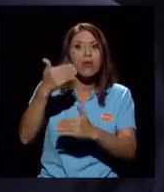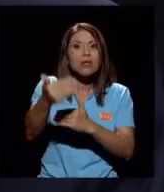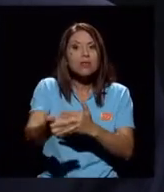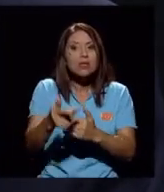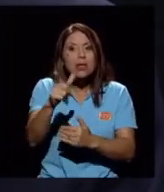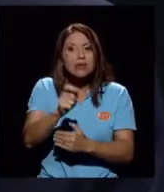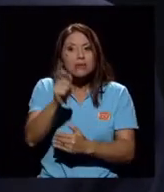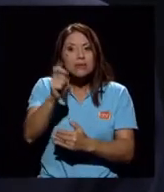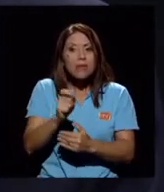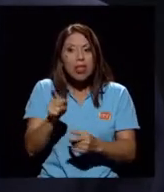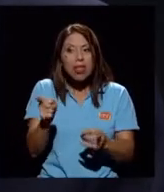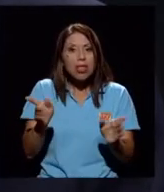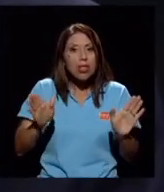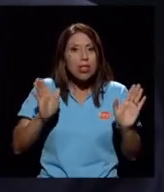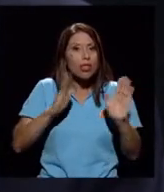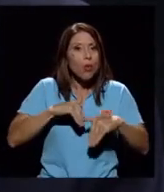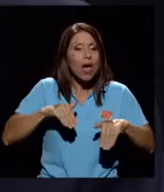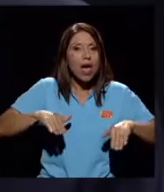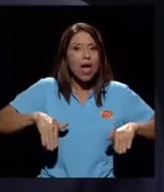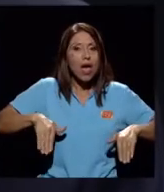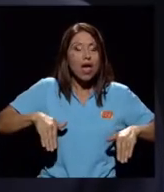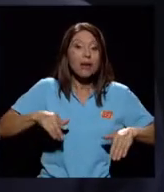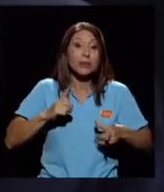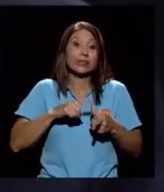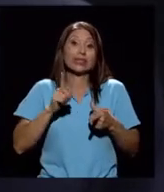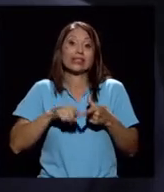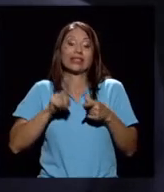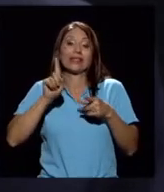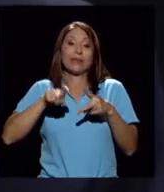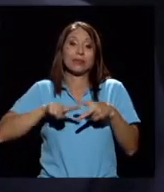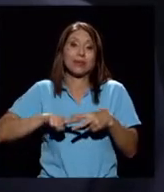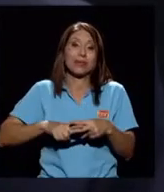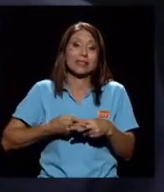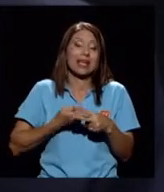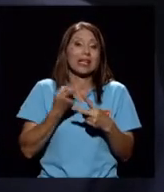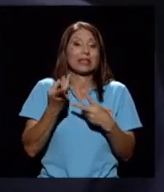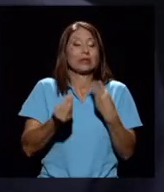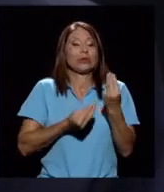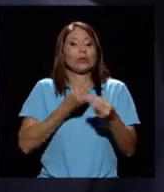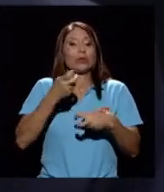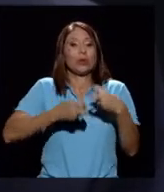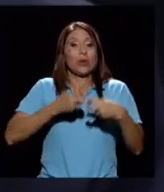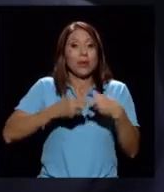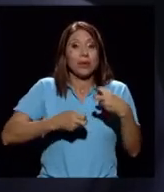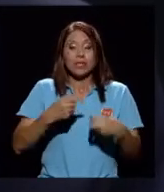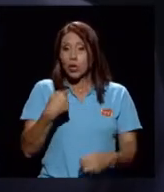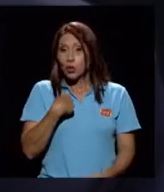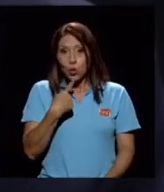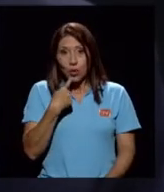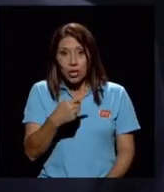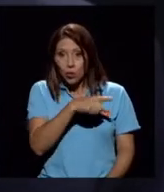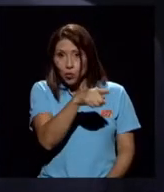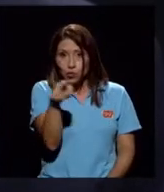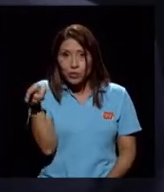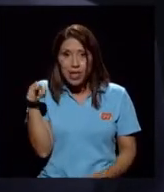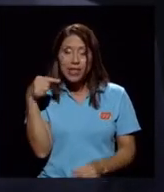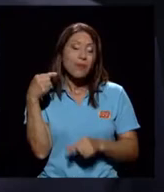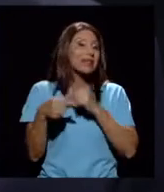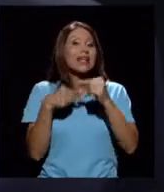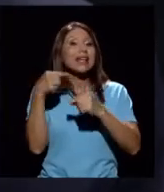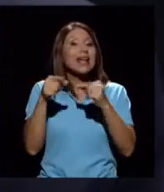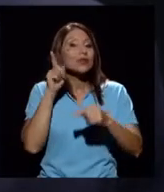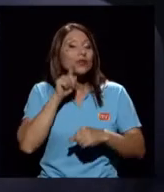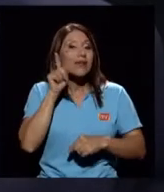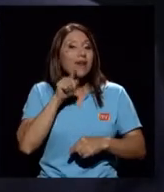de ahí hay que empezar a comprarse sus problemas no decirle ustedes van a ser la generación destapada pero si evitemos que simplemente